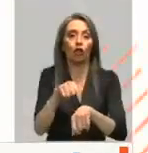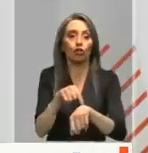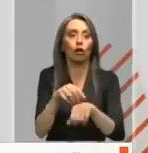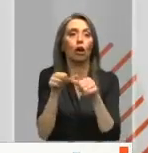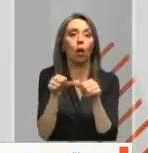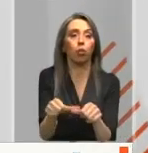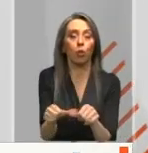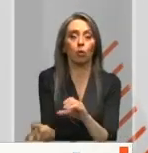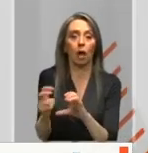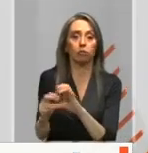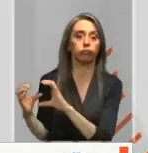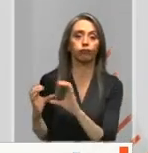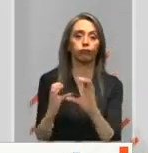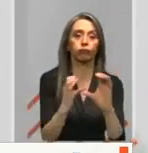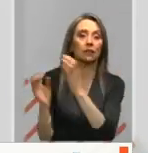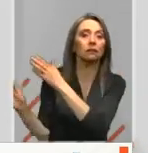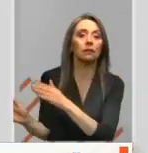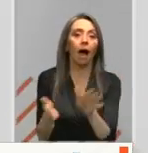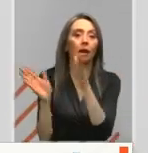aproximadamente.